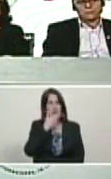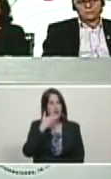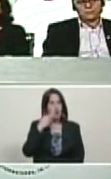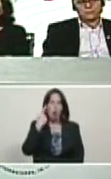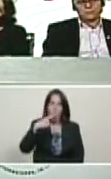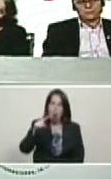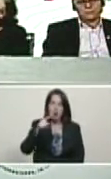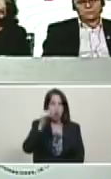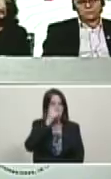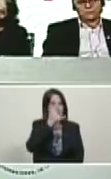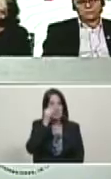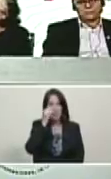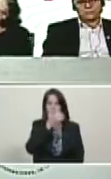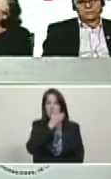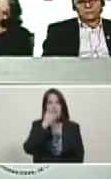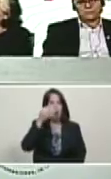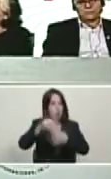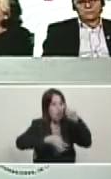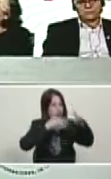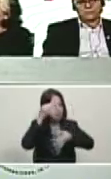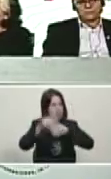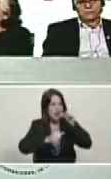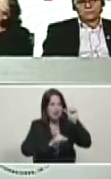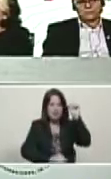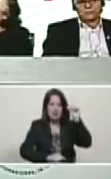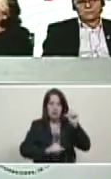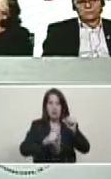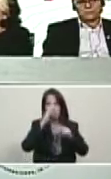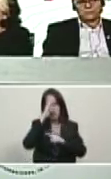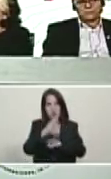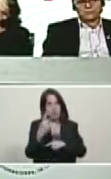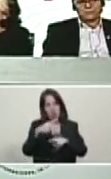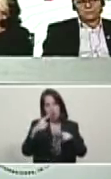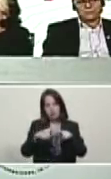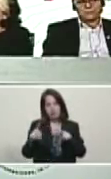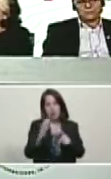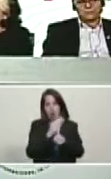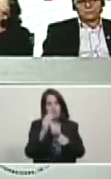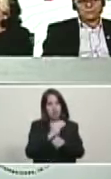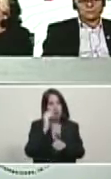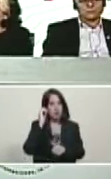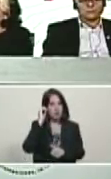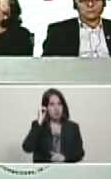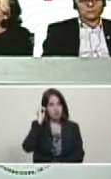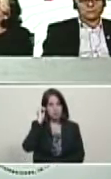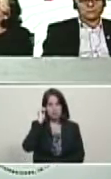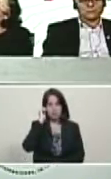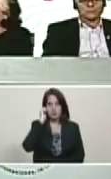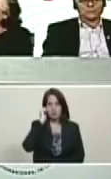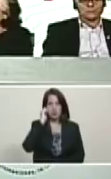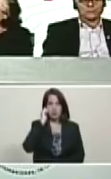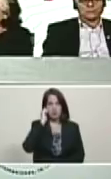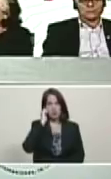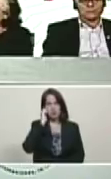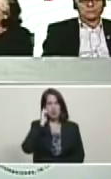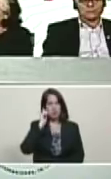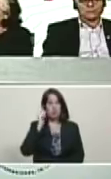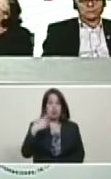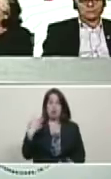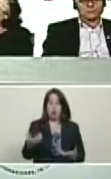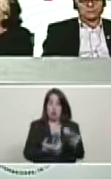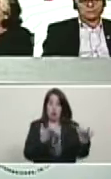mucho mejor más explicativo directo pero no lo consiguieron ahí están ellos quemaron sus gandolas